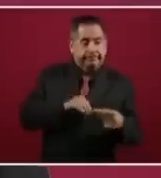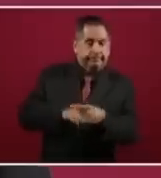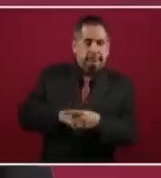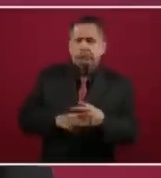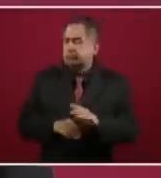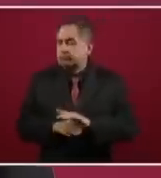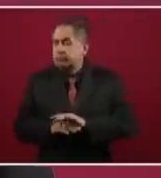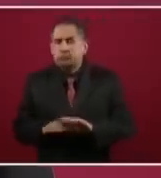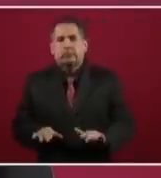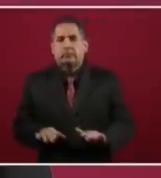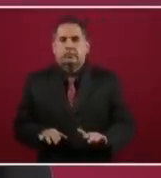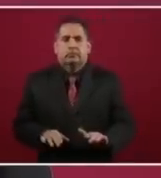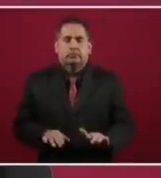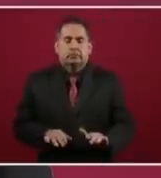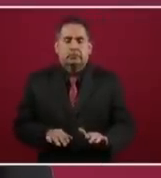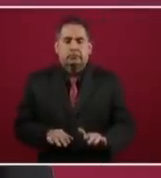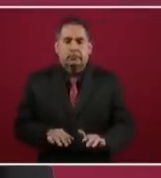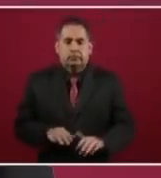del gobierno.